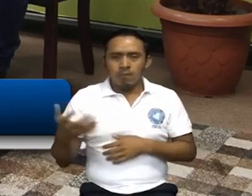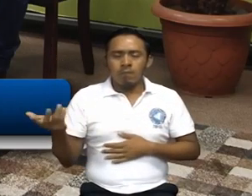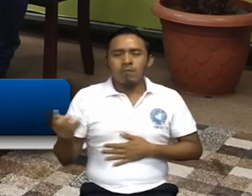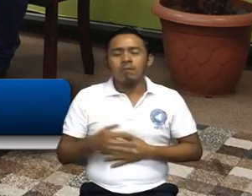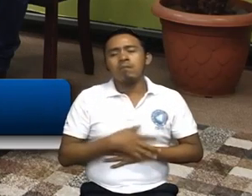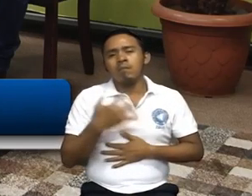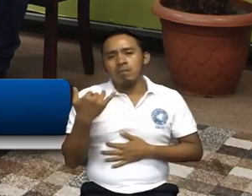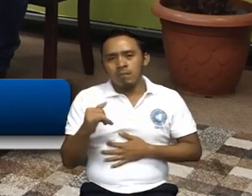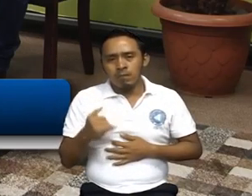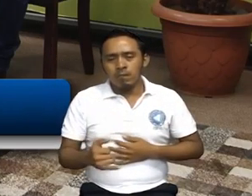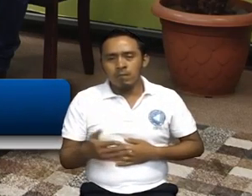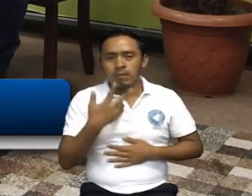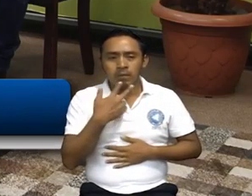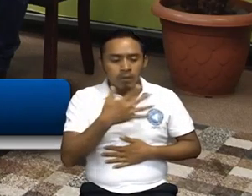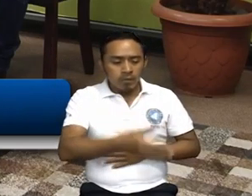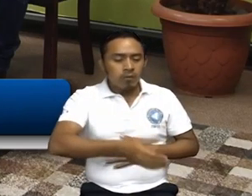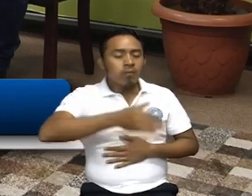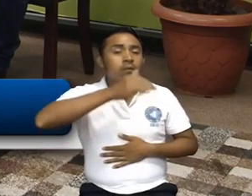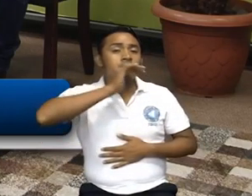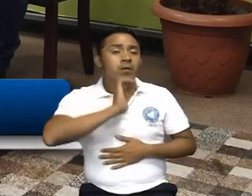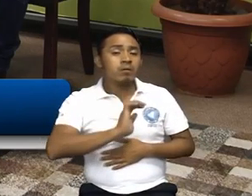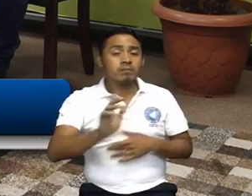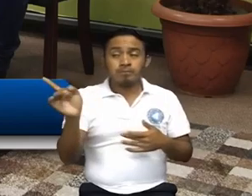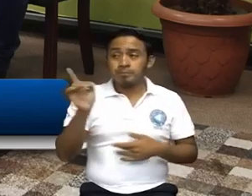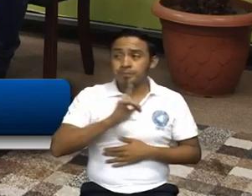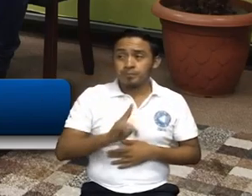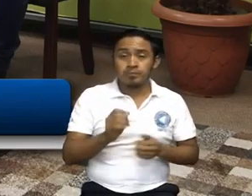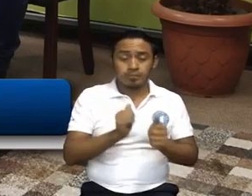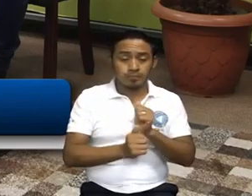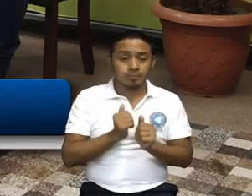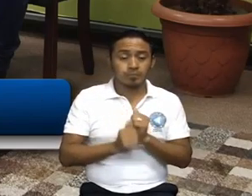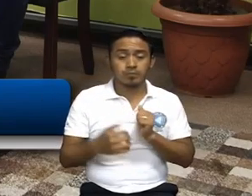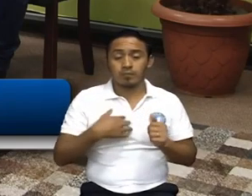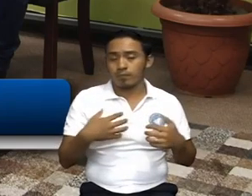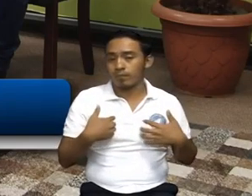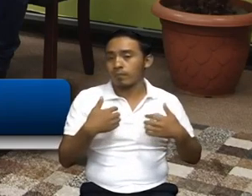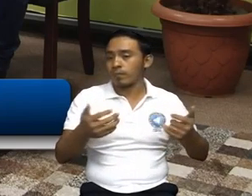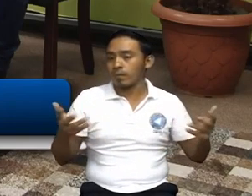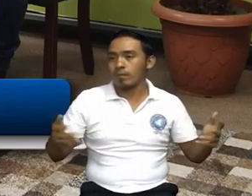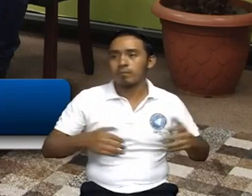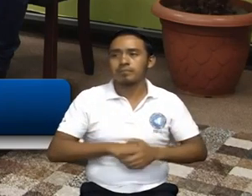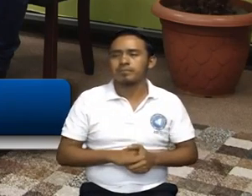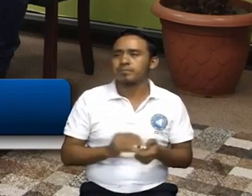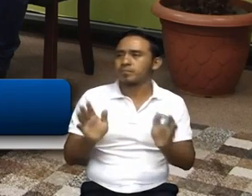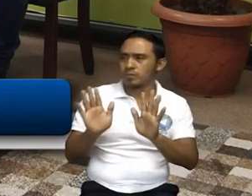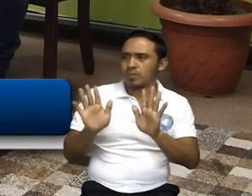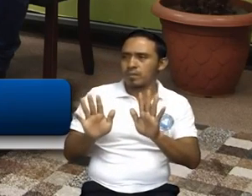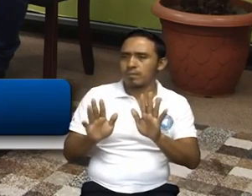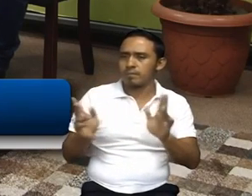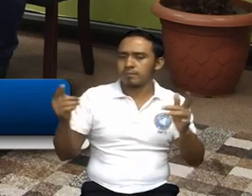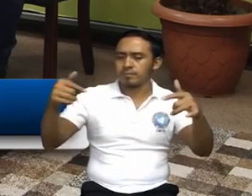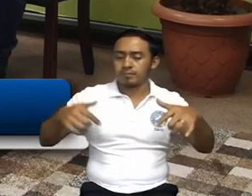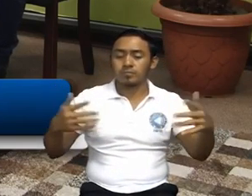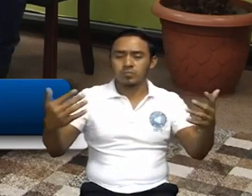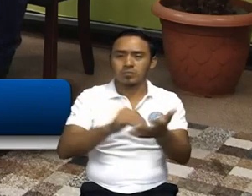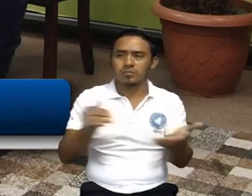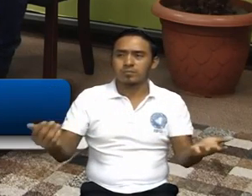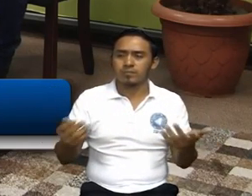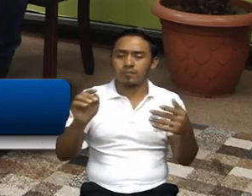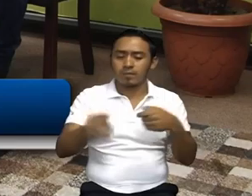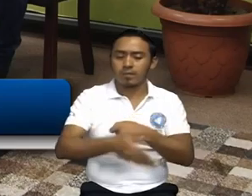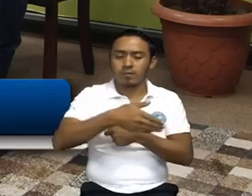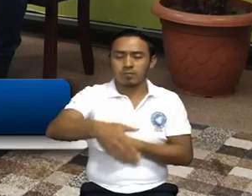Así es, no debe ser tomado ni ingerido, ¿verdad?, por ellos, porque puede ocasionarle daño a su salud. Volviendo al tema de la cocina, doctor,